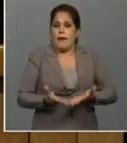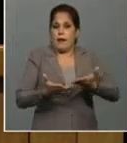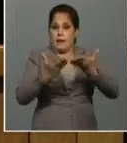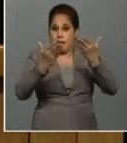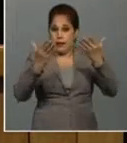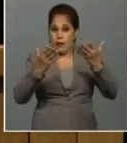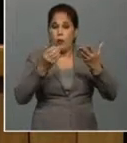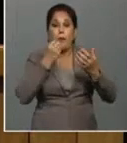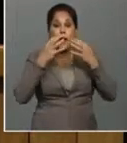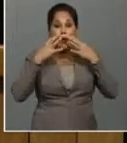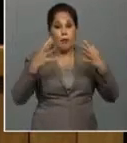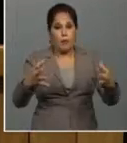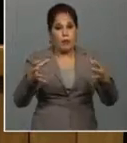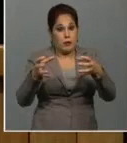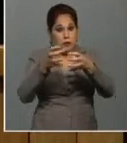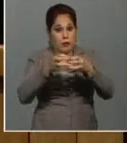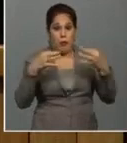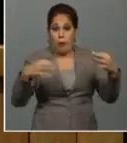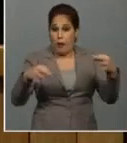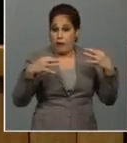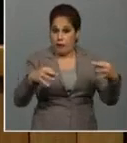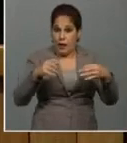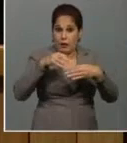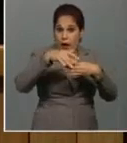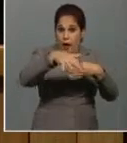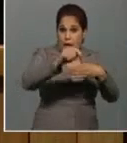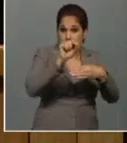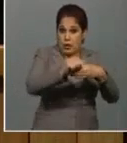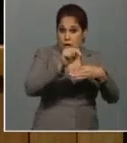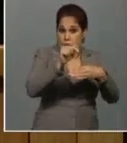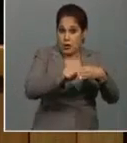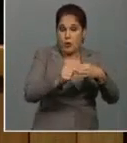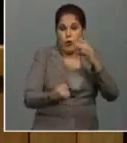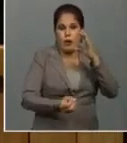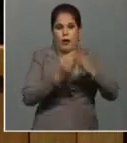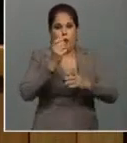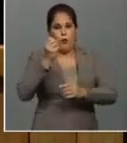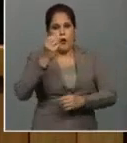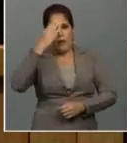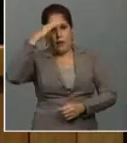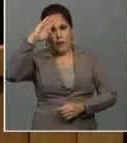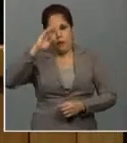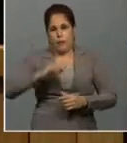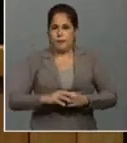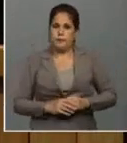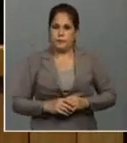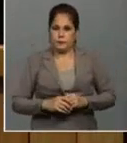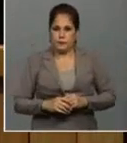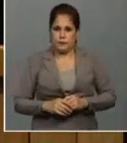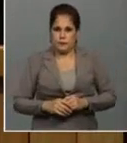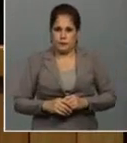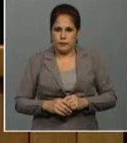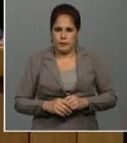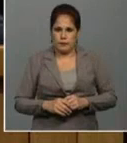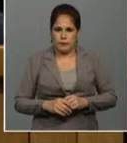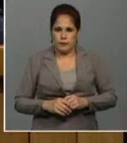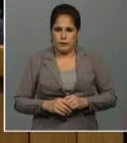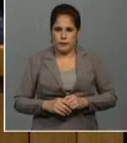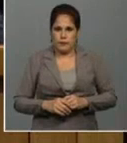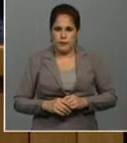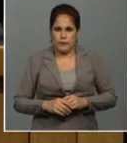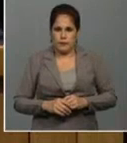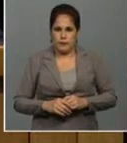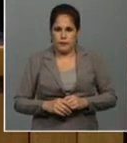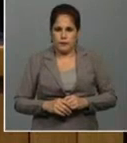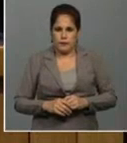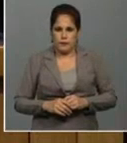de lo más valioso del patrimonio material inmaterial de la obra de los creadores cubanos del aprendizaje en los campos de la política y